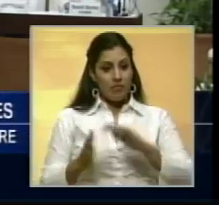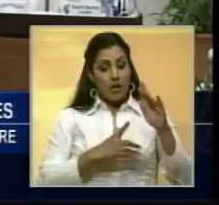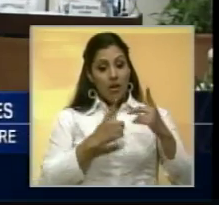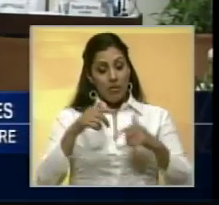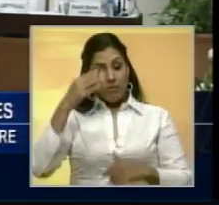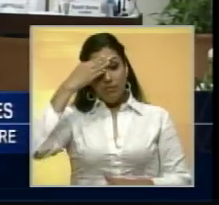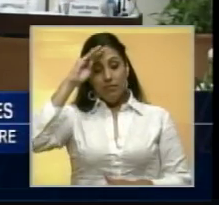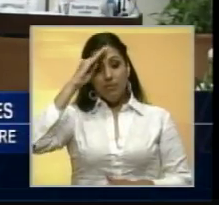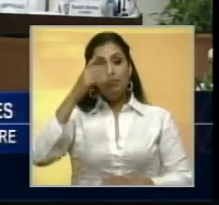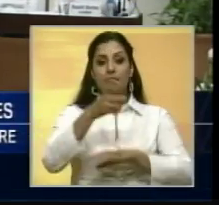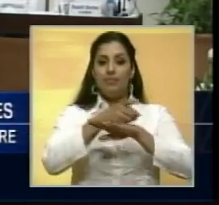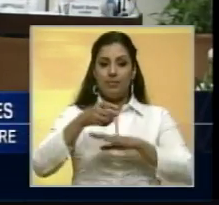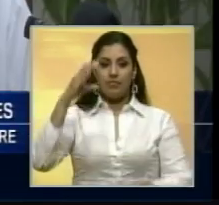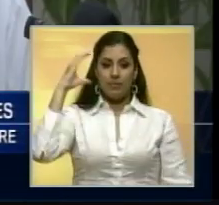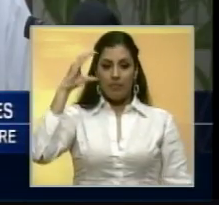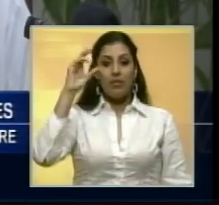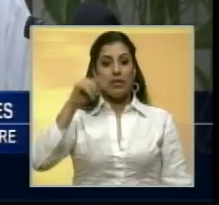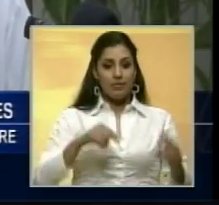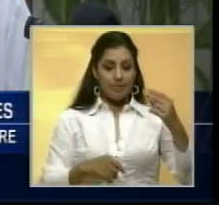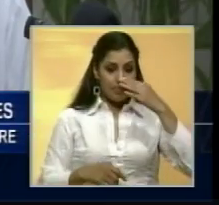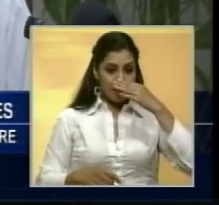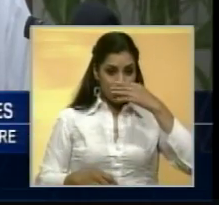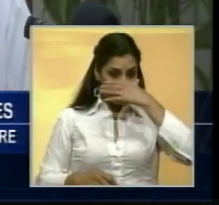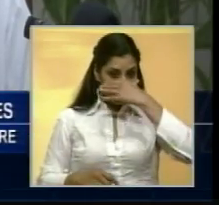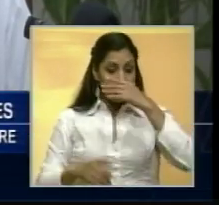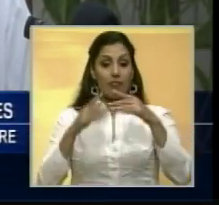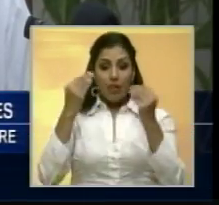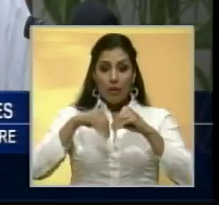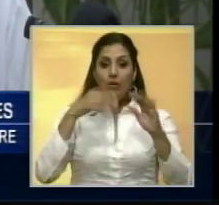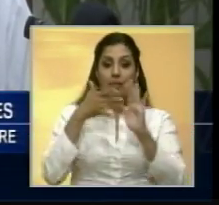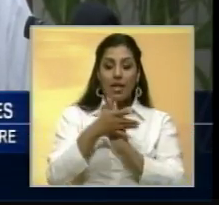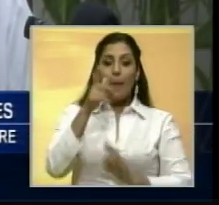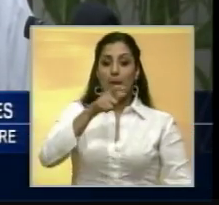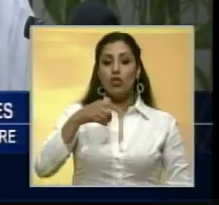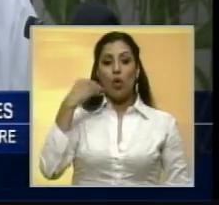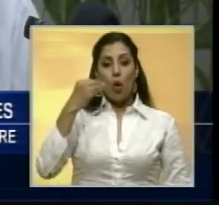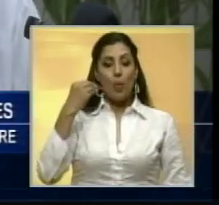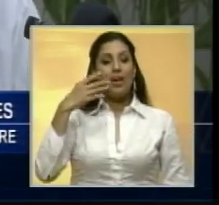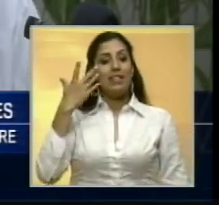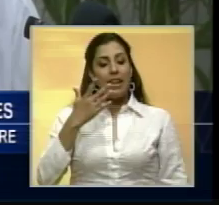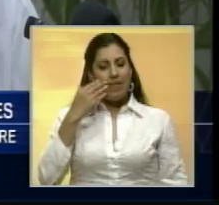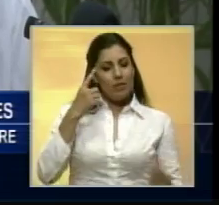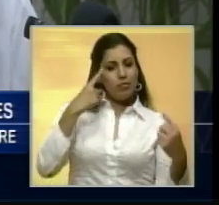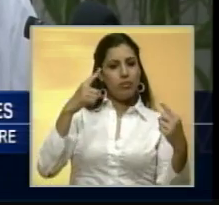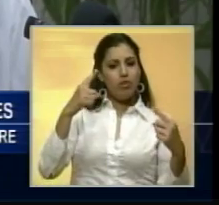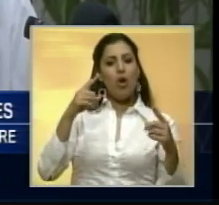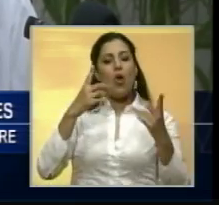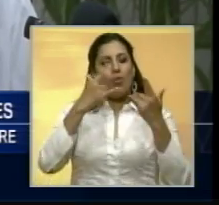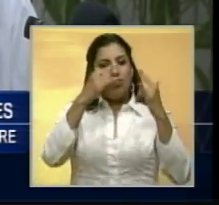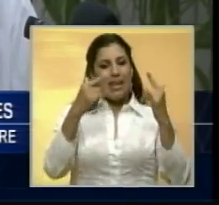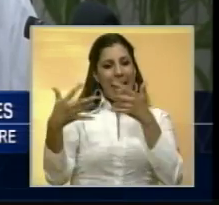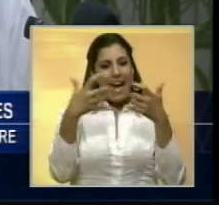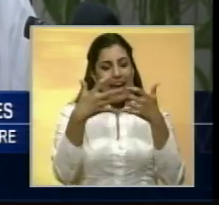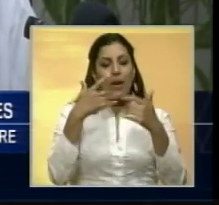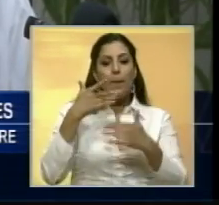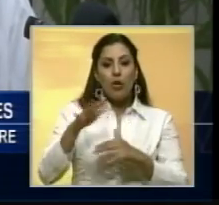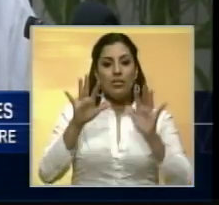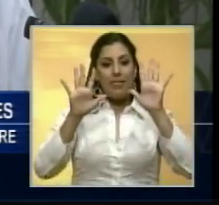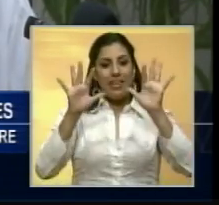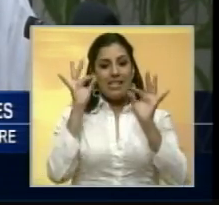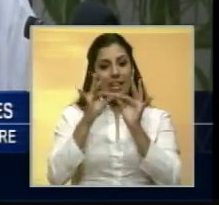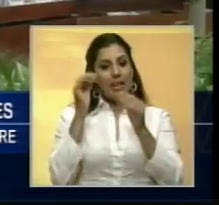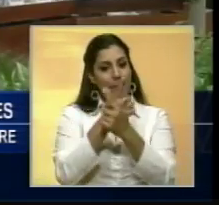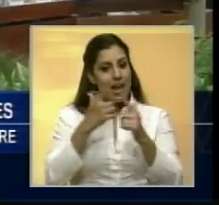En La Habana, Cuba, el gobierno de Colombia y las FARC acordaron el protocolo para niños y adolescentes que abandonarán los campamentos guerrilleros el próximo 10